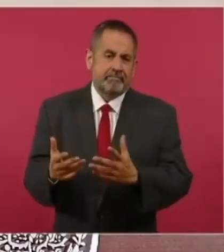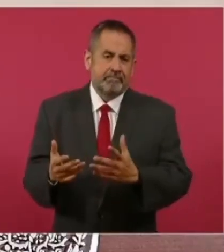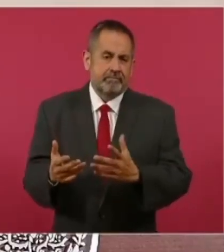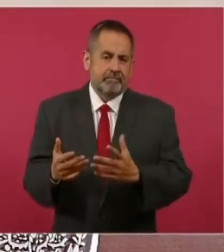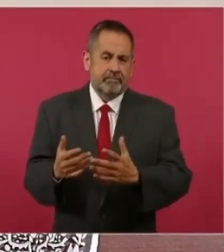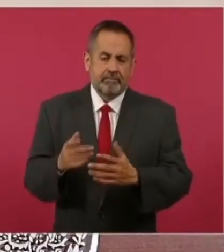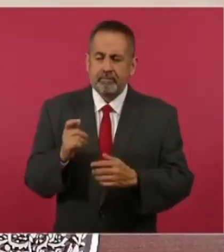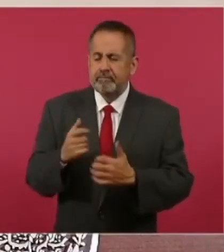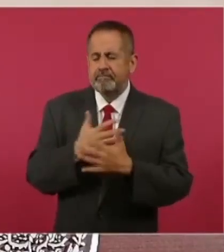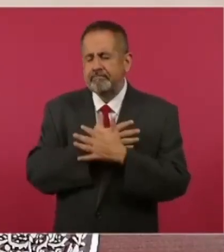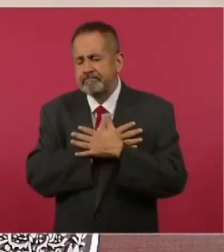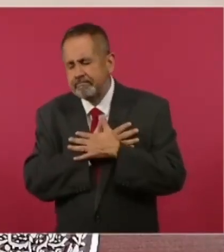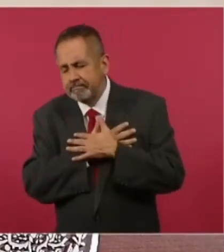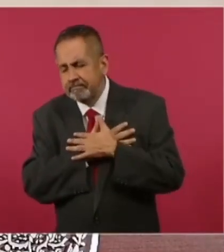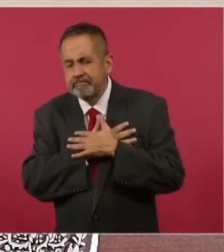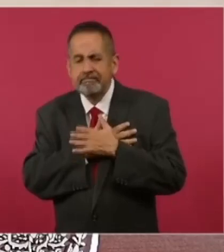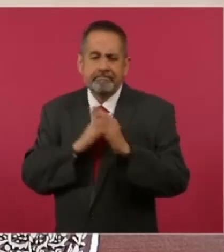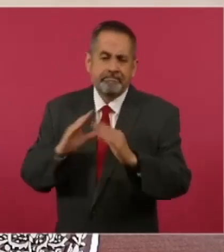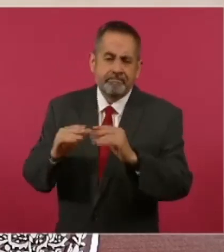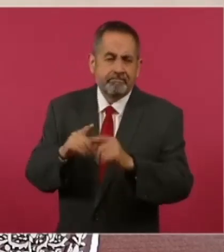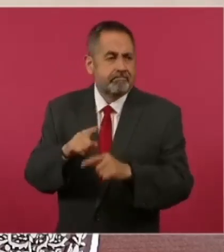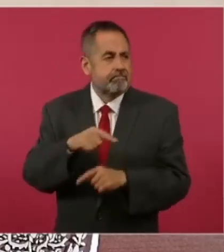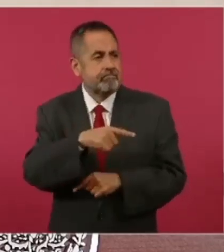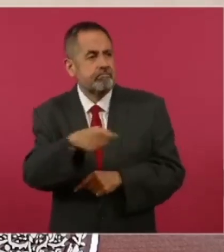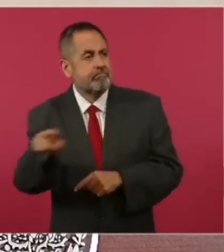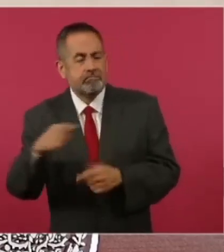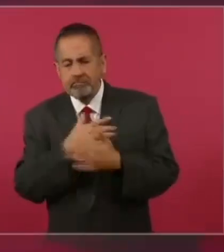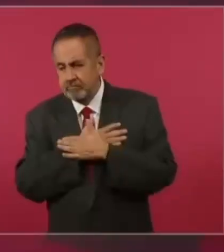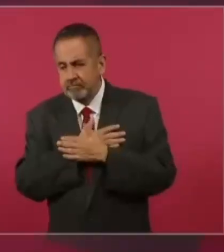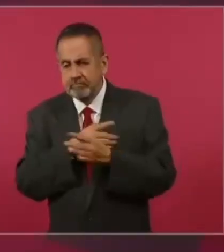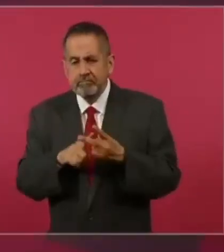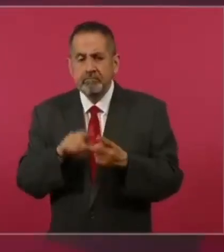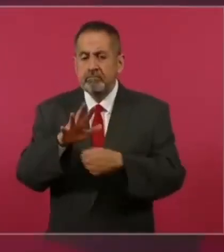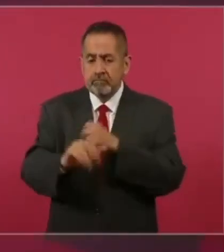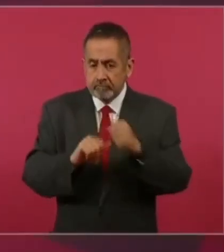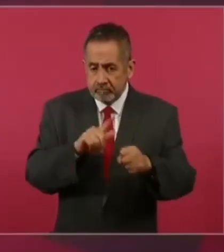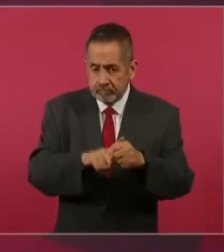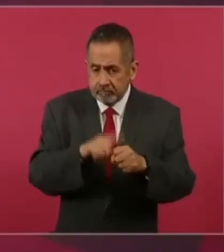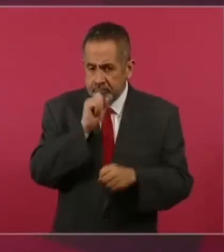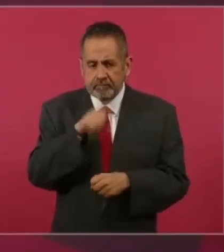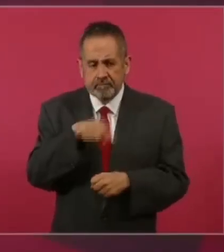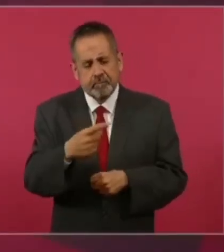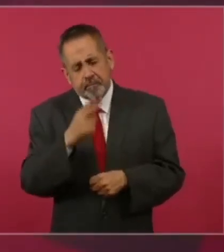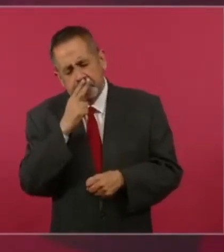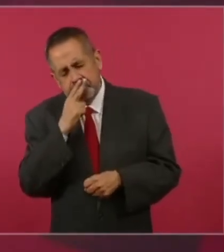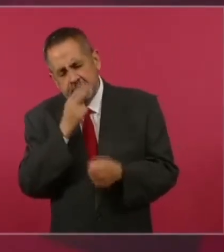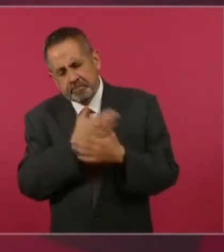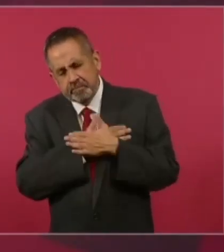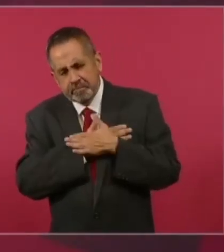del amor al prójimo y del amor a los animales,